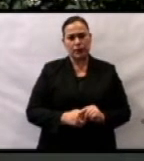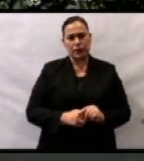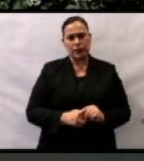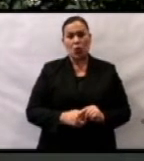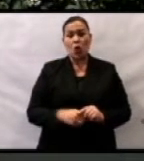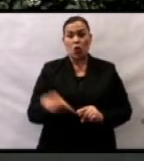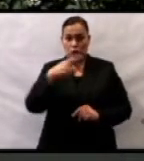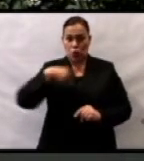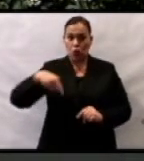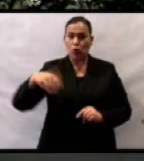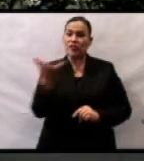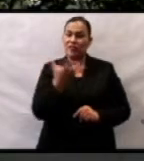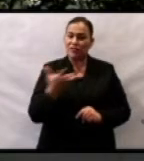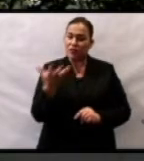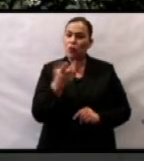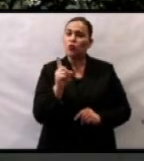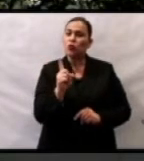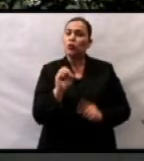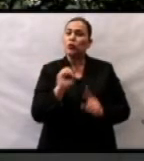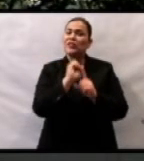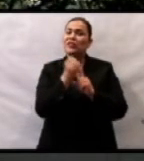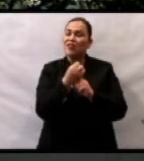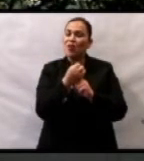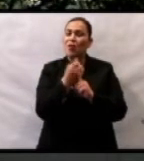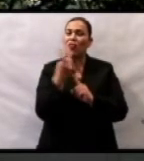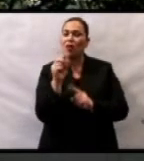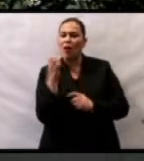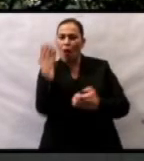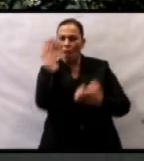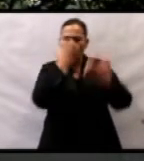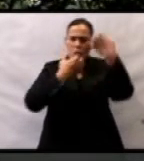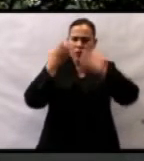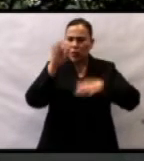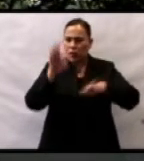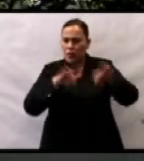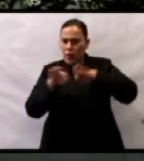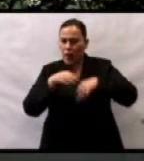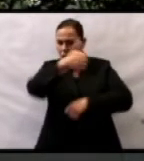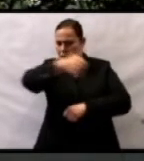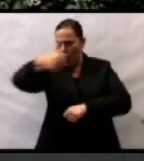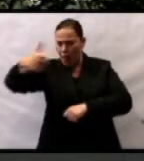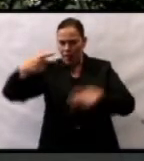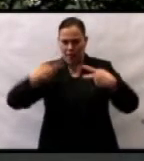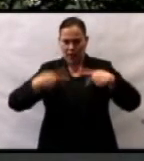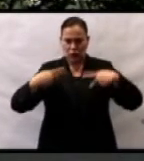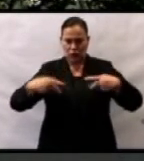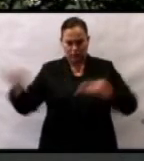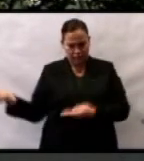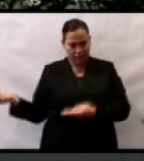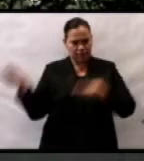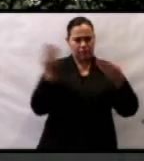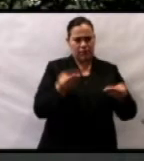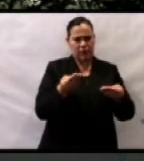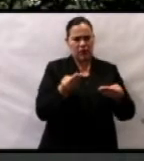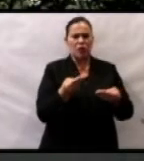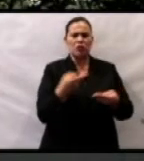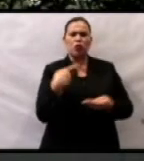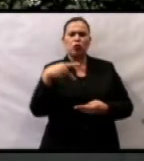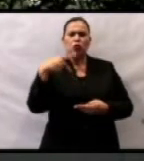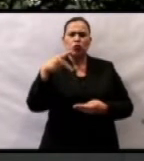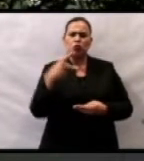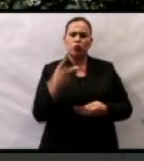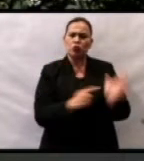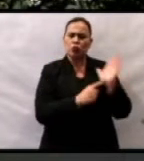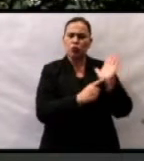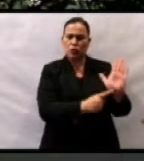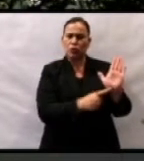Creamos el sistema de evaluación del desempeño, donde cada funcionario rinde cuentas y presenta evidencias